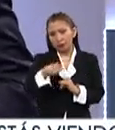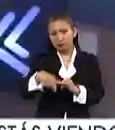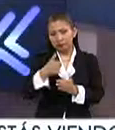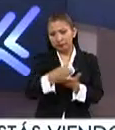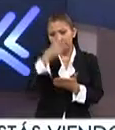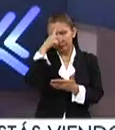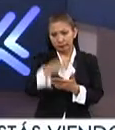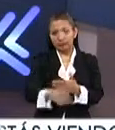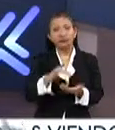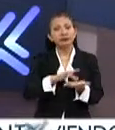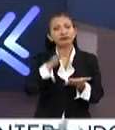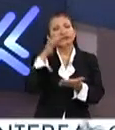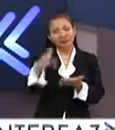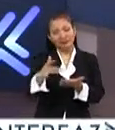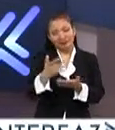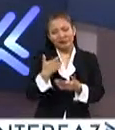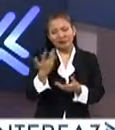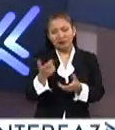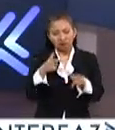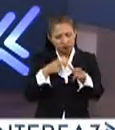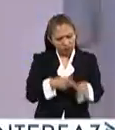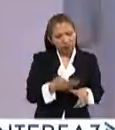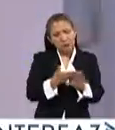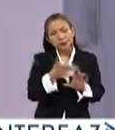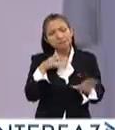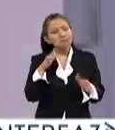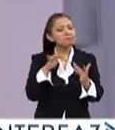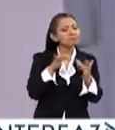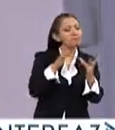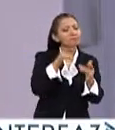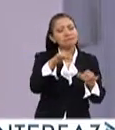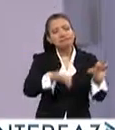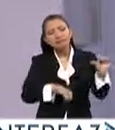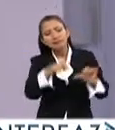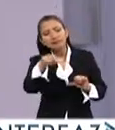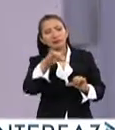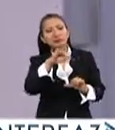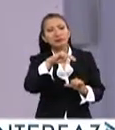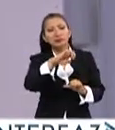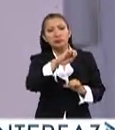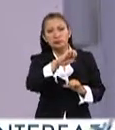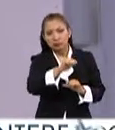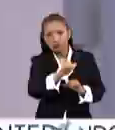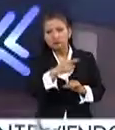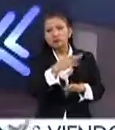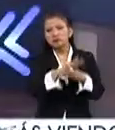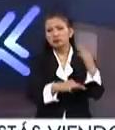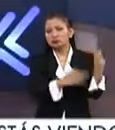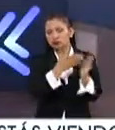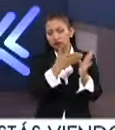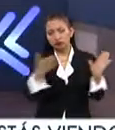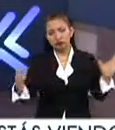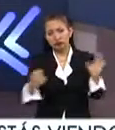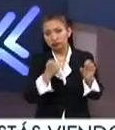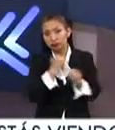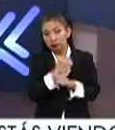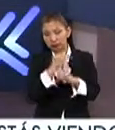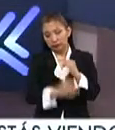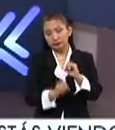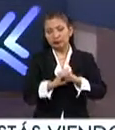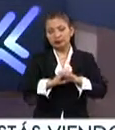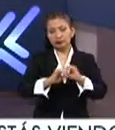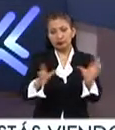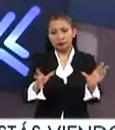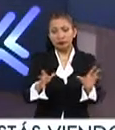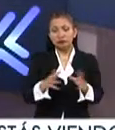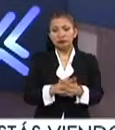Ciudad de México. Te agradecemos mucho y bueno, seguiremos muy de cerca las actividades del INEA todo este año que termina y por